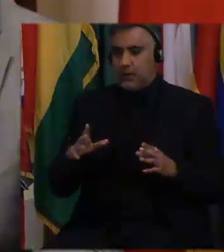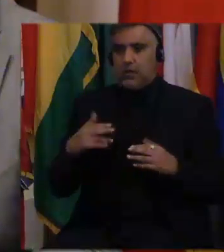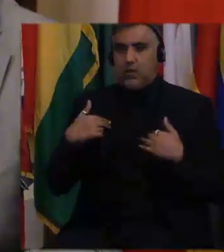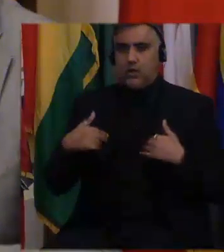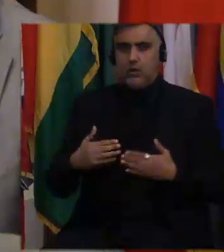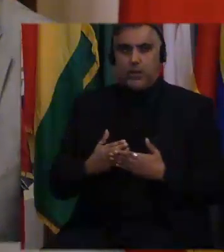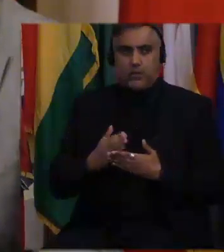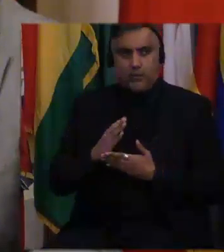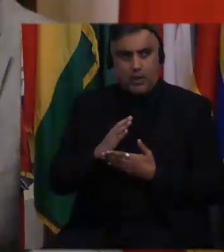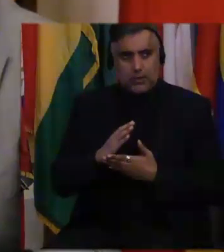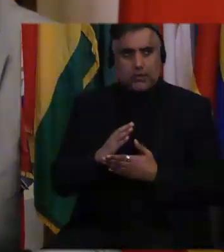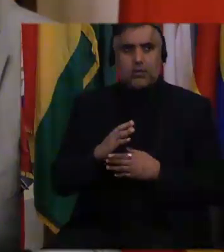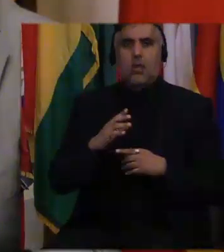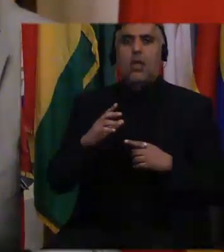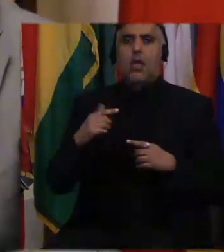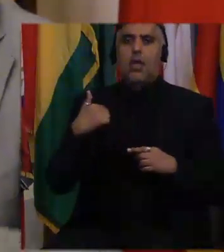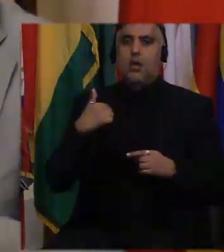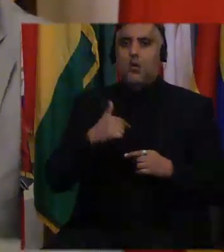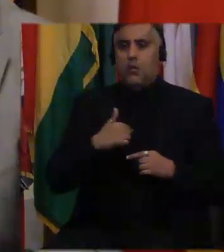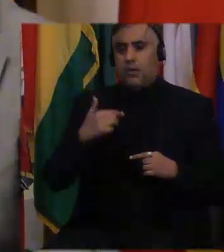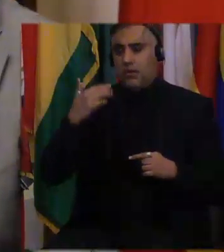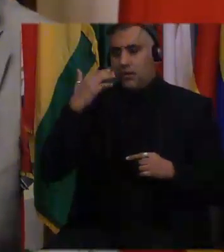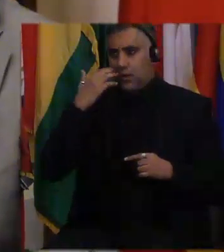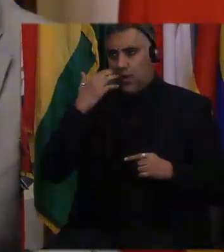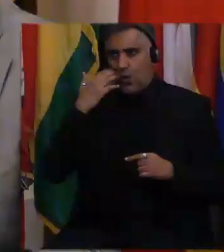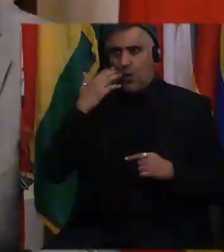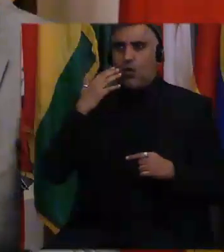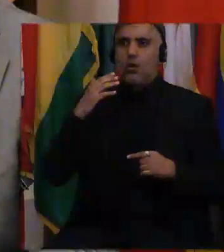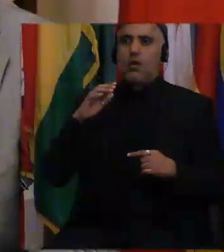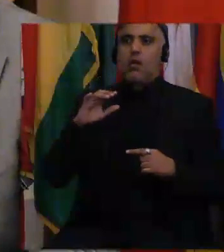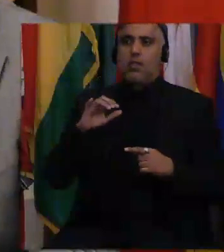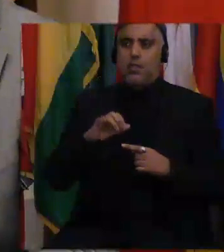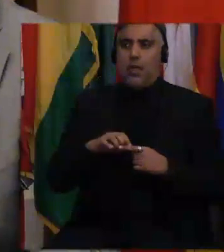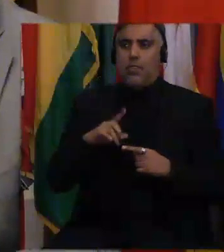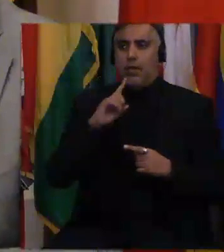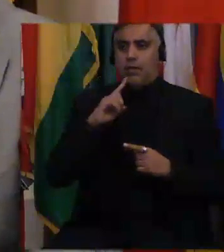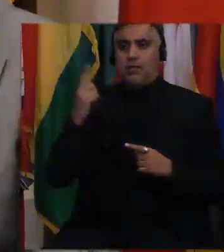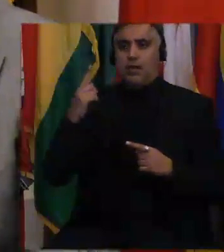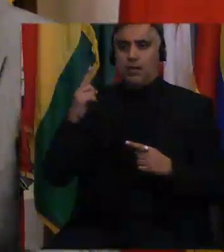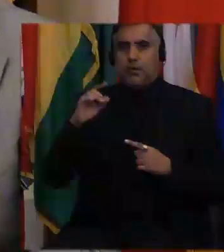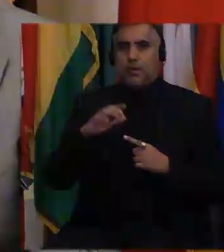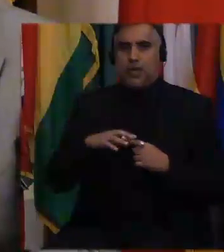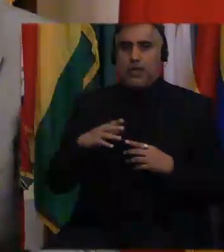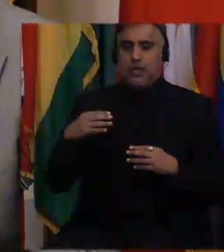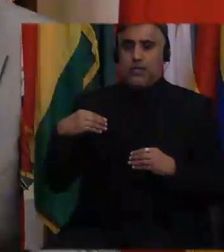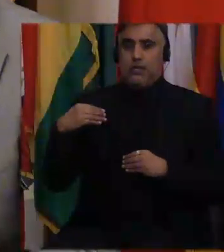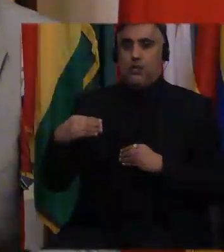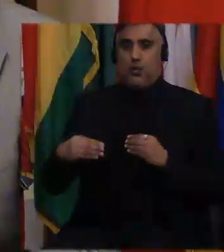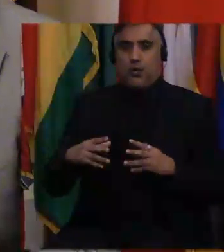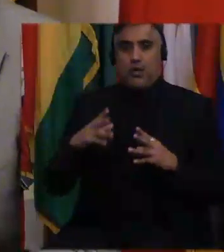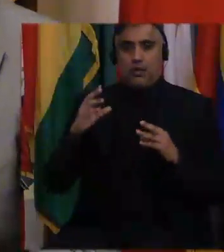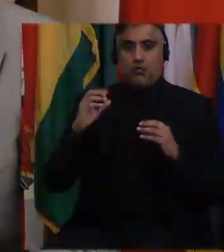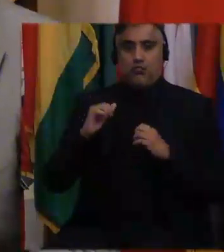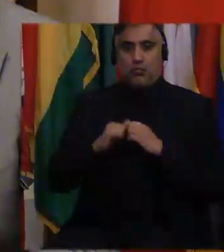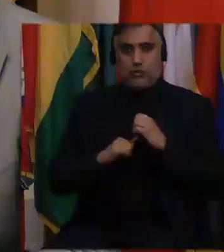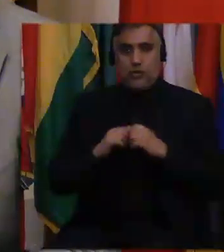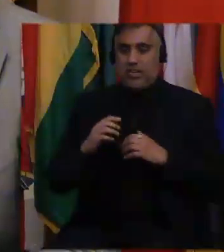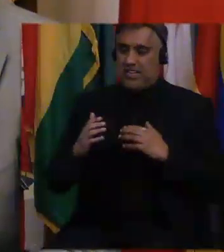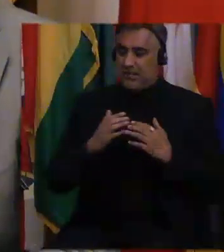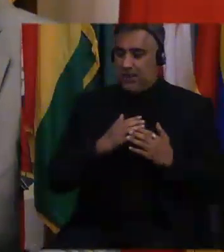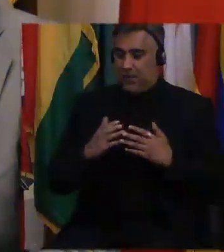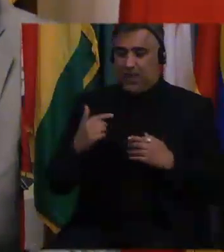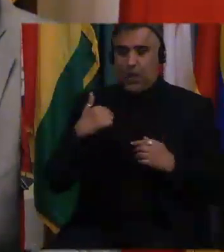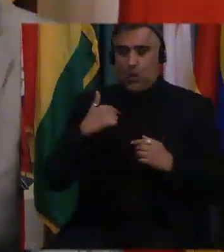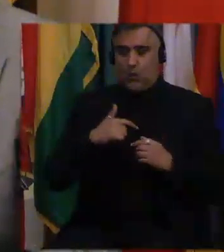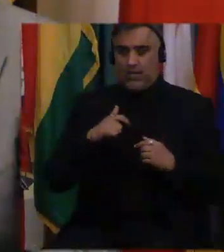obviamente, sabemos, de una consecuencia de una discriminación que es histórica y estructural, pero que a pesar de eso, hay que saber que es